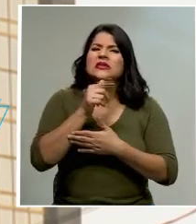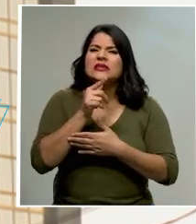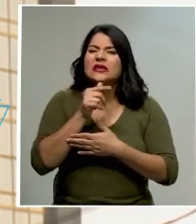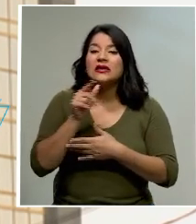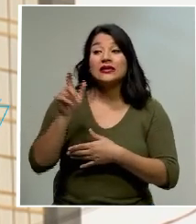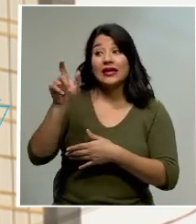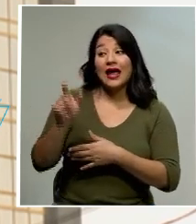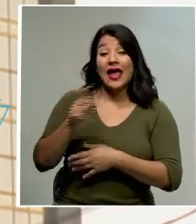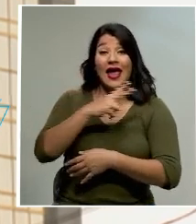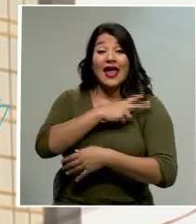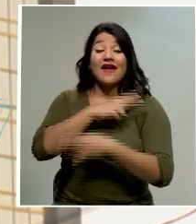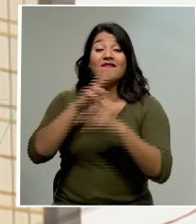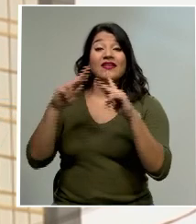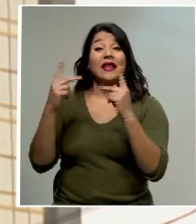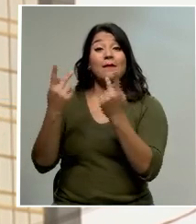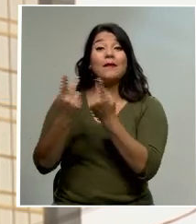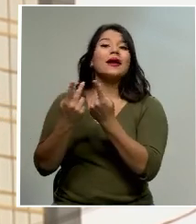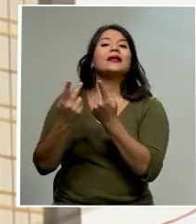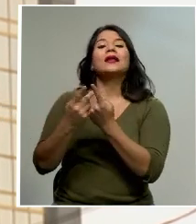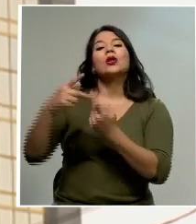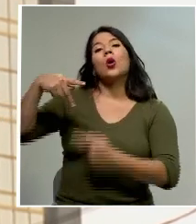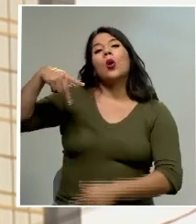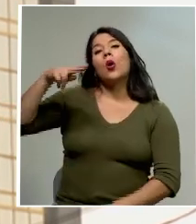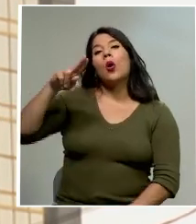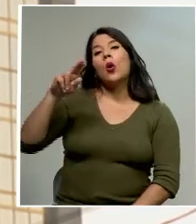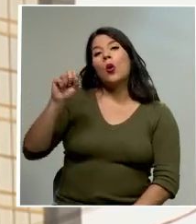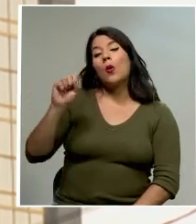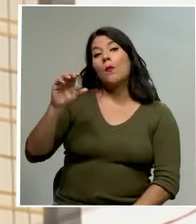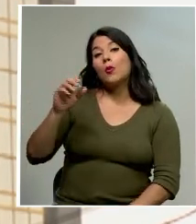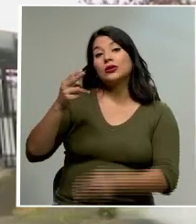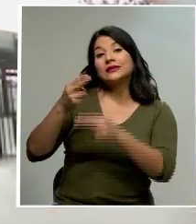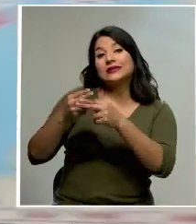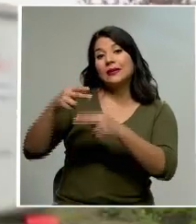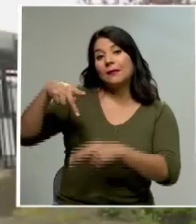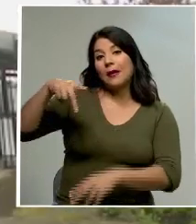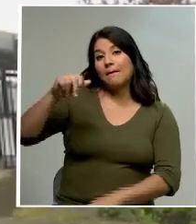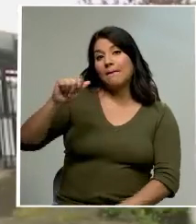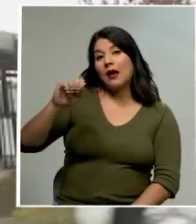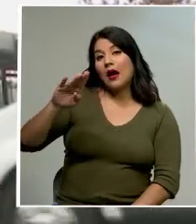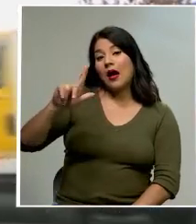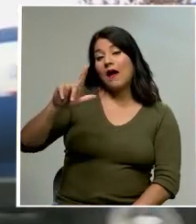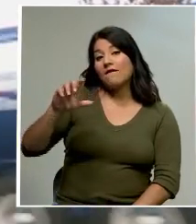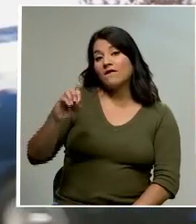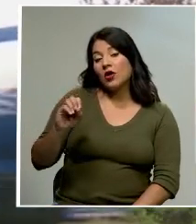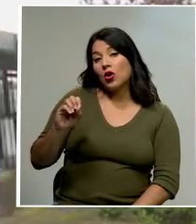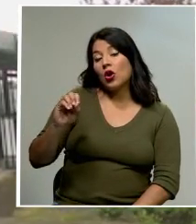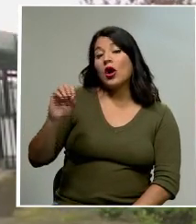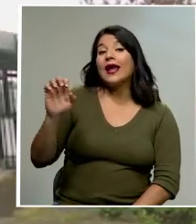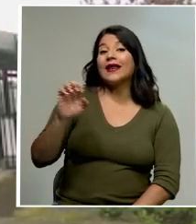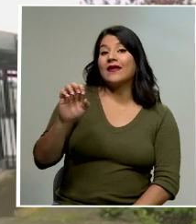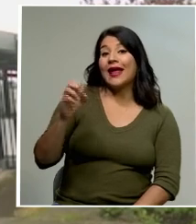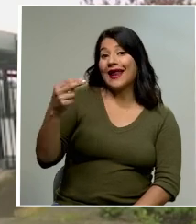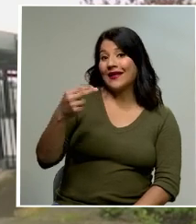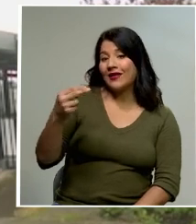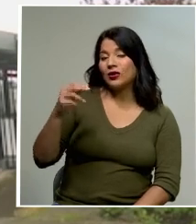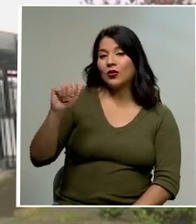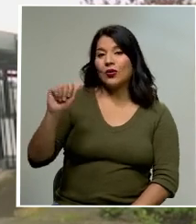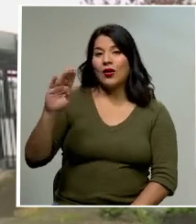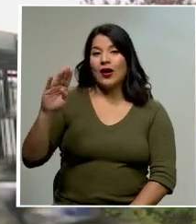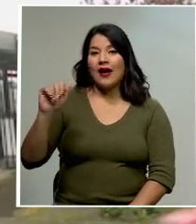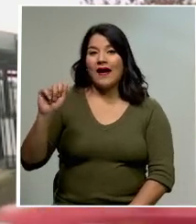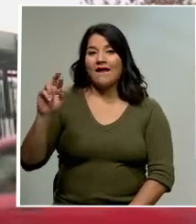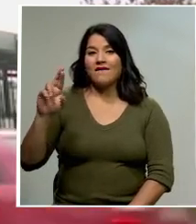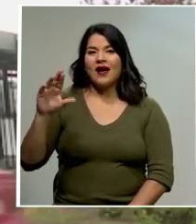de fracción del Partido de la Unidad Social Cristiana, Pablo Heriberto Abarca. El proyecto de ley busca una reforma en el modelo